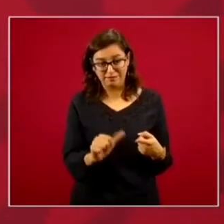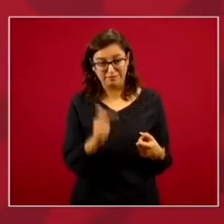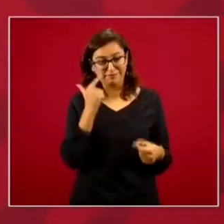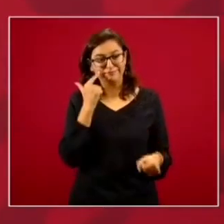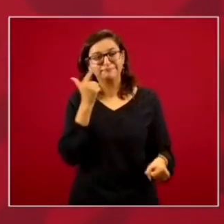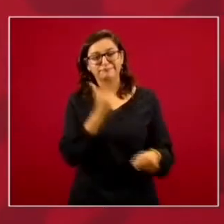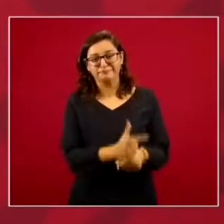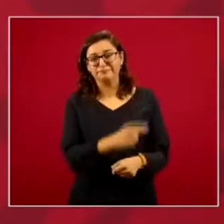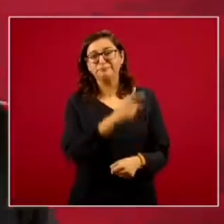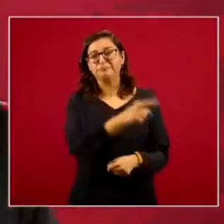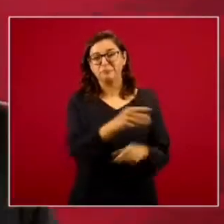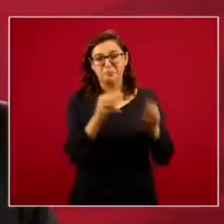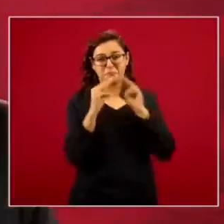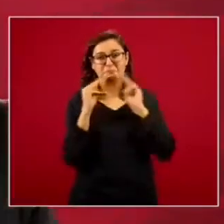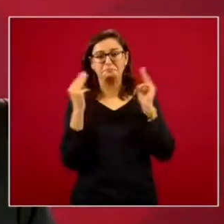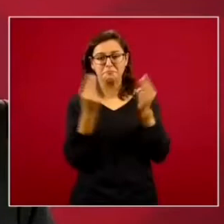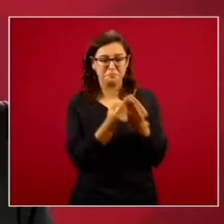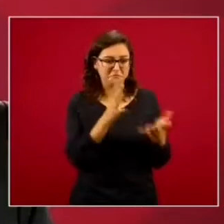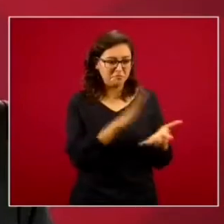que había acuerdos